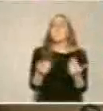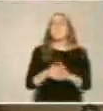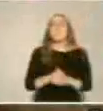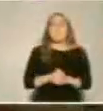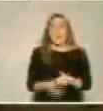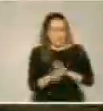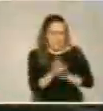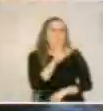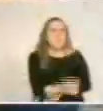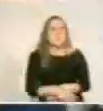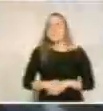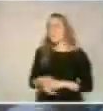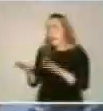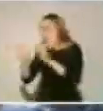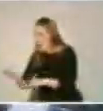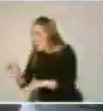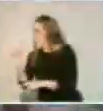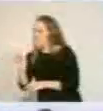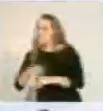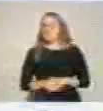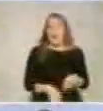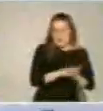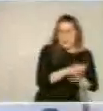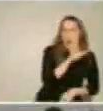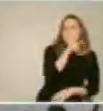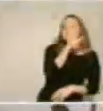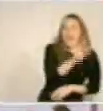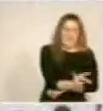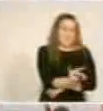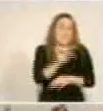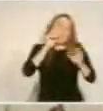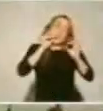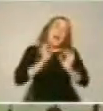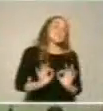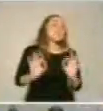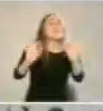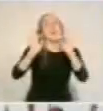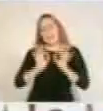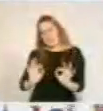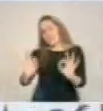¿La seguimos? Así. ¿La paramos? Aló. ¿La seguimos? Así. Así.